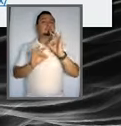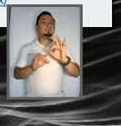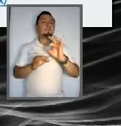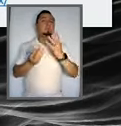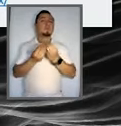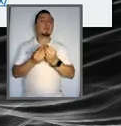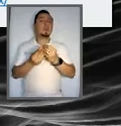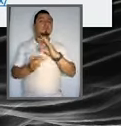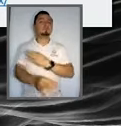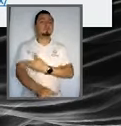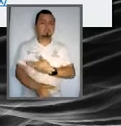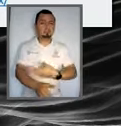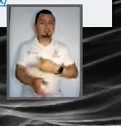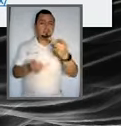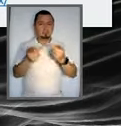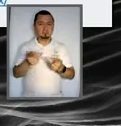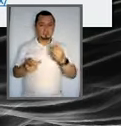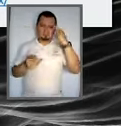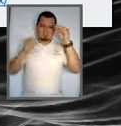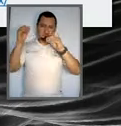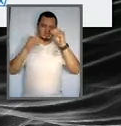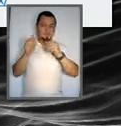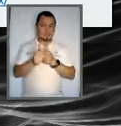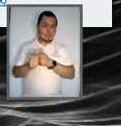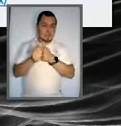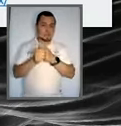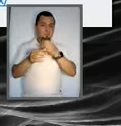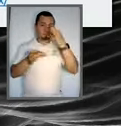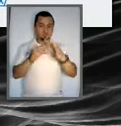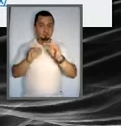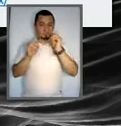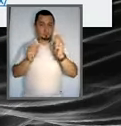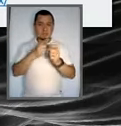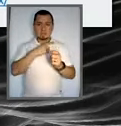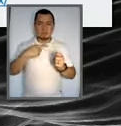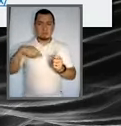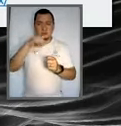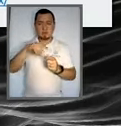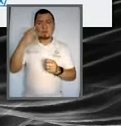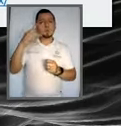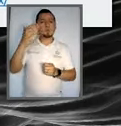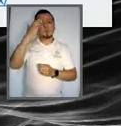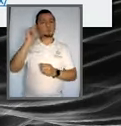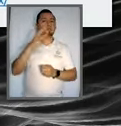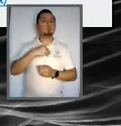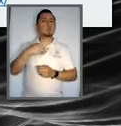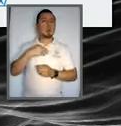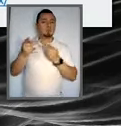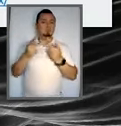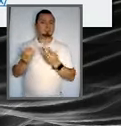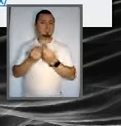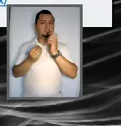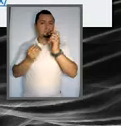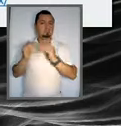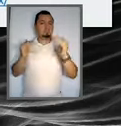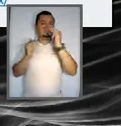de familia puede encontrar ahí la guía técnica, la guía precisa que debe conocer su hijo en función a su grado escolar. Y nos